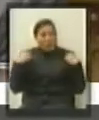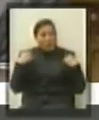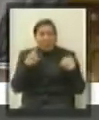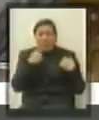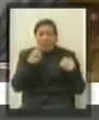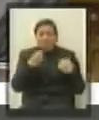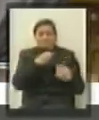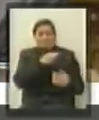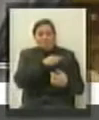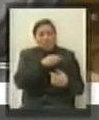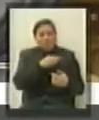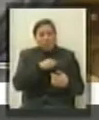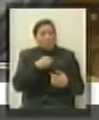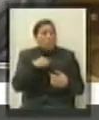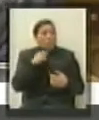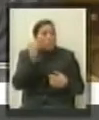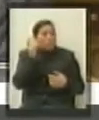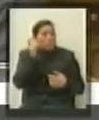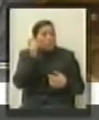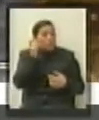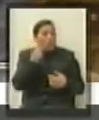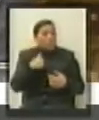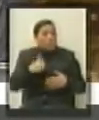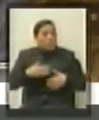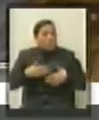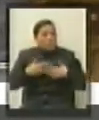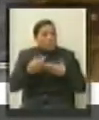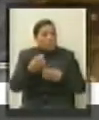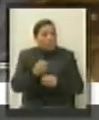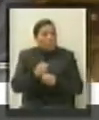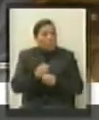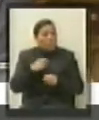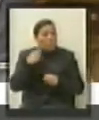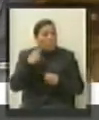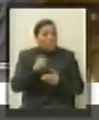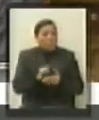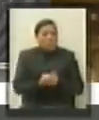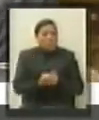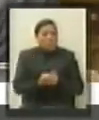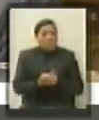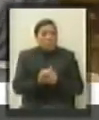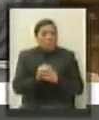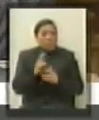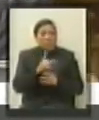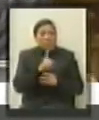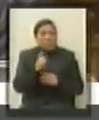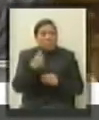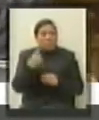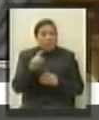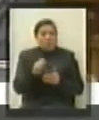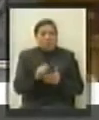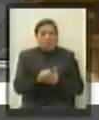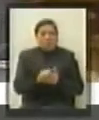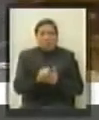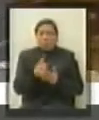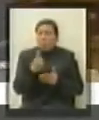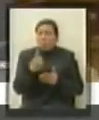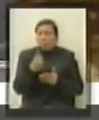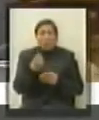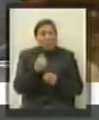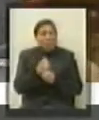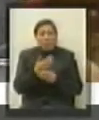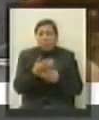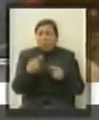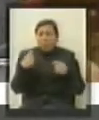me dijeron: ministra, la hemos escuchado, ¿nos puede ayudar a recuperar Puno? Hemos perdido 100 millones, no hay un solo empleo